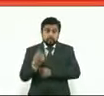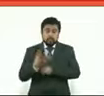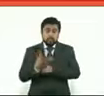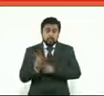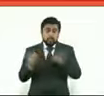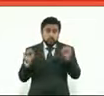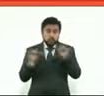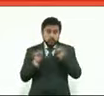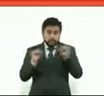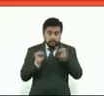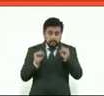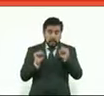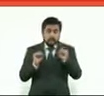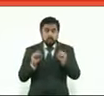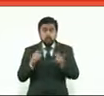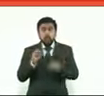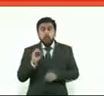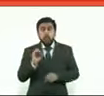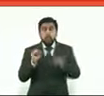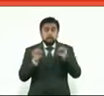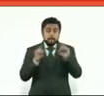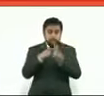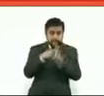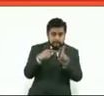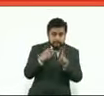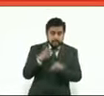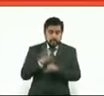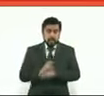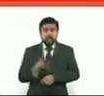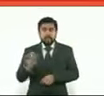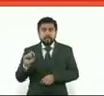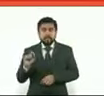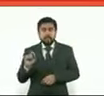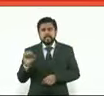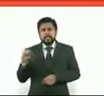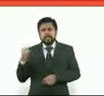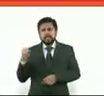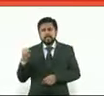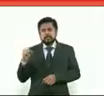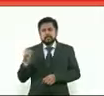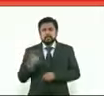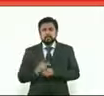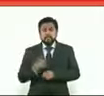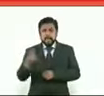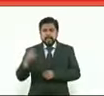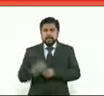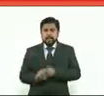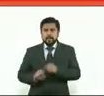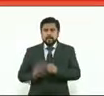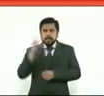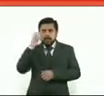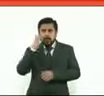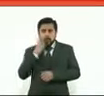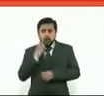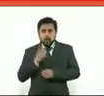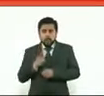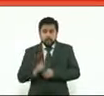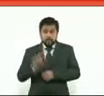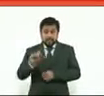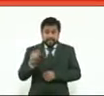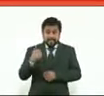medias maratones, estuvo el 26 de septiembre en León y terminó en el segundo lugar. 26 de